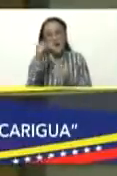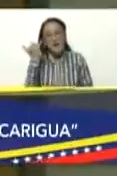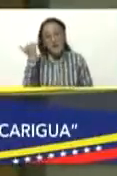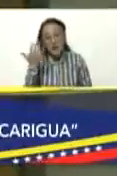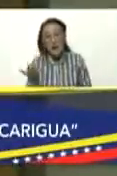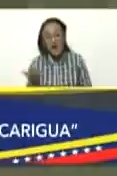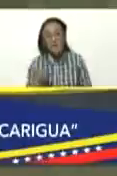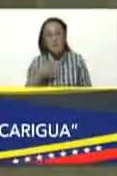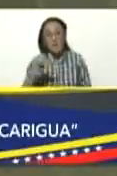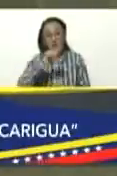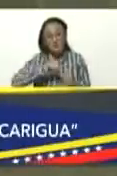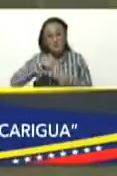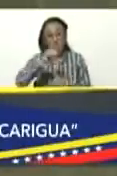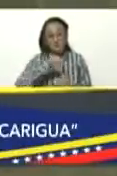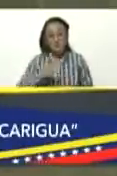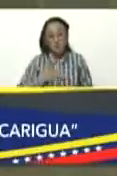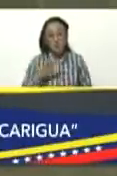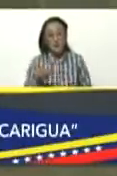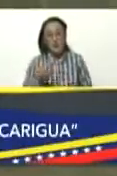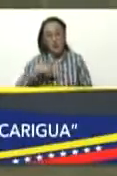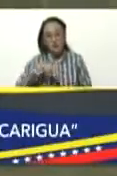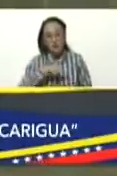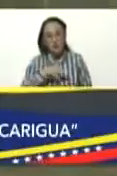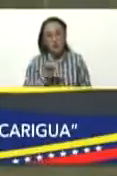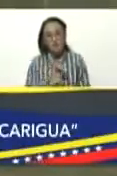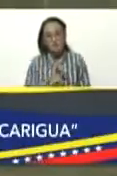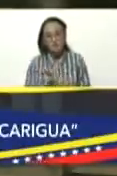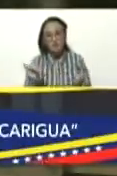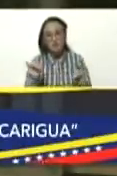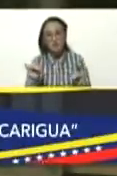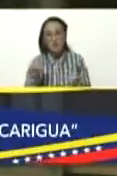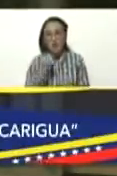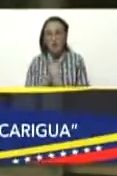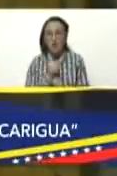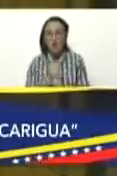que por autogestión debíamos nosotros culminar